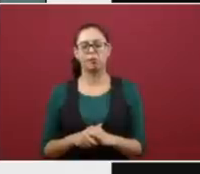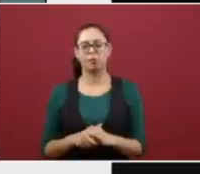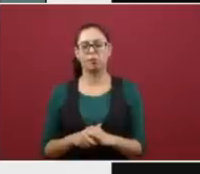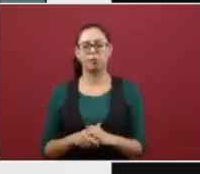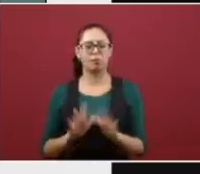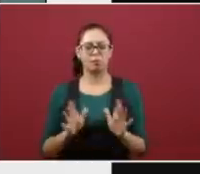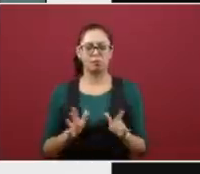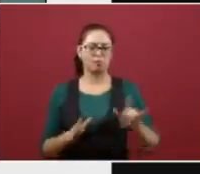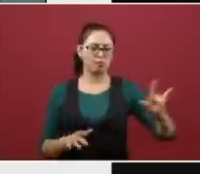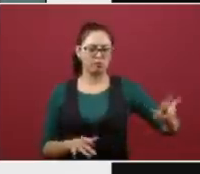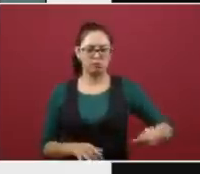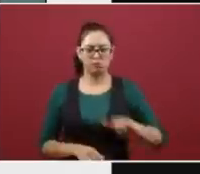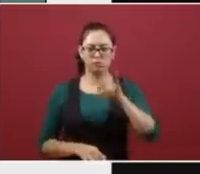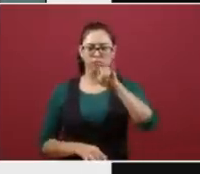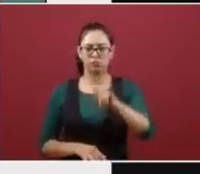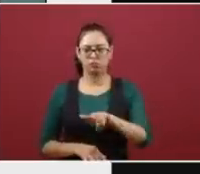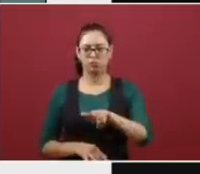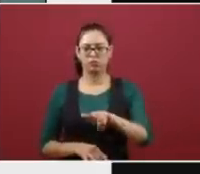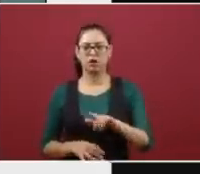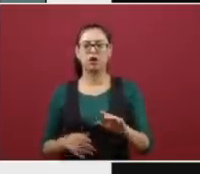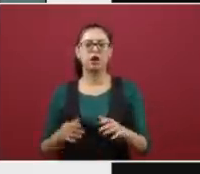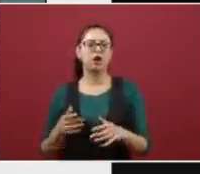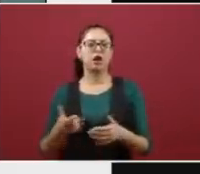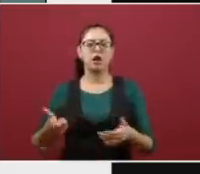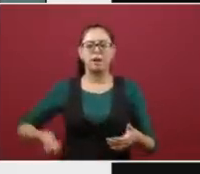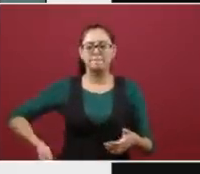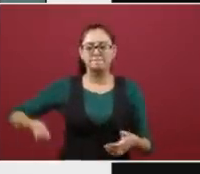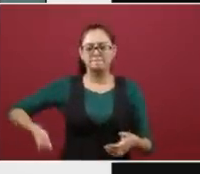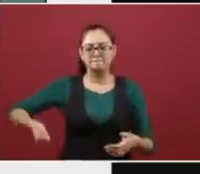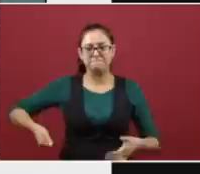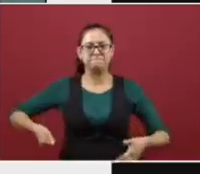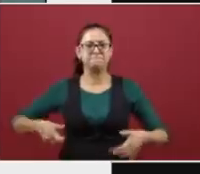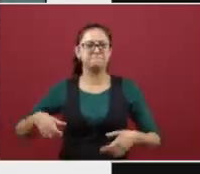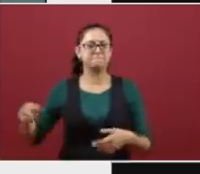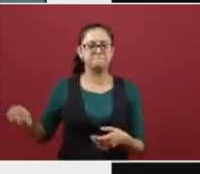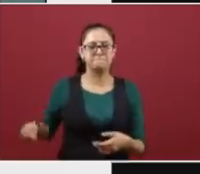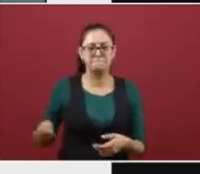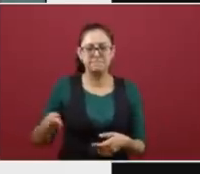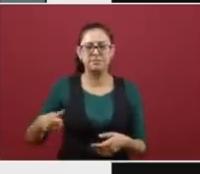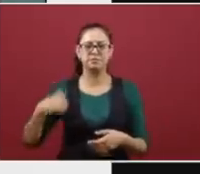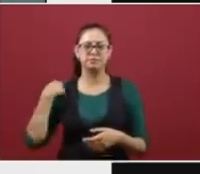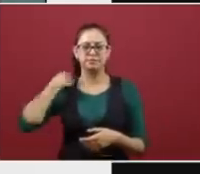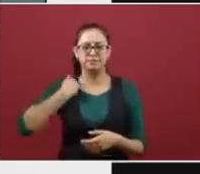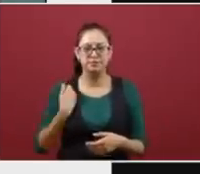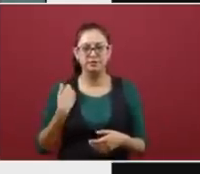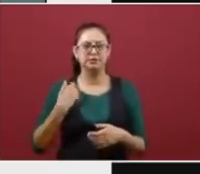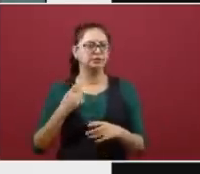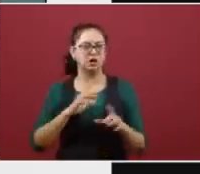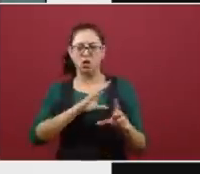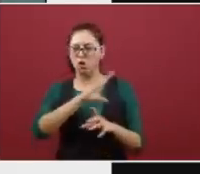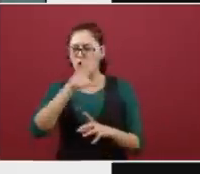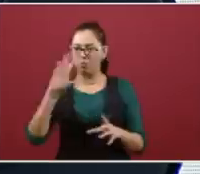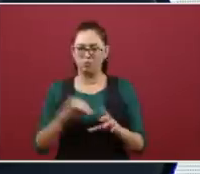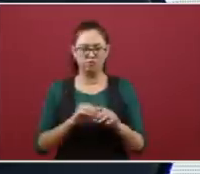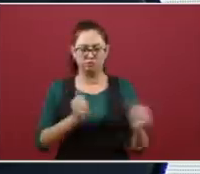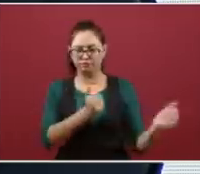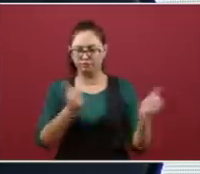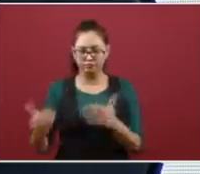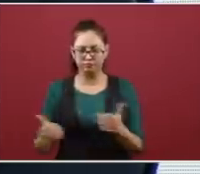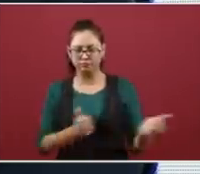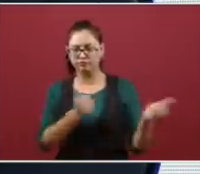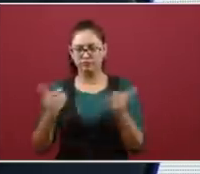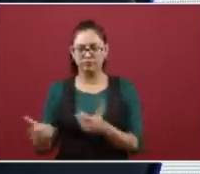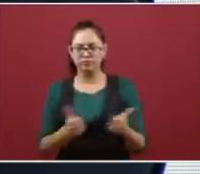estacionan ahí bajan las maletas los mismos pasajeros bajan sus maletas son son